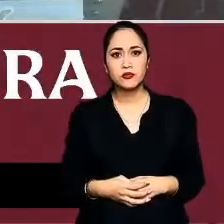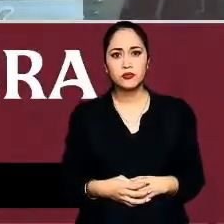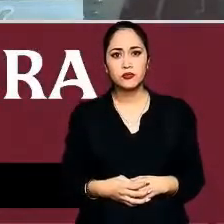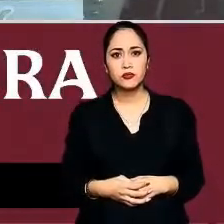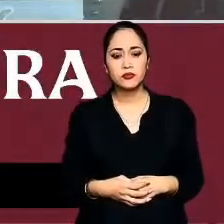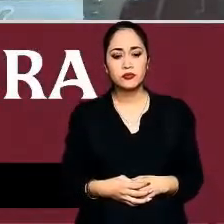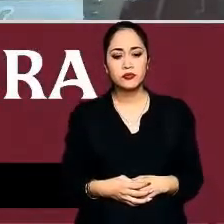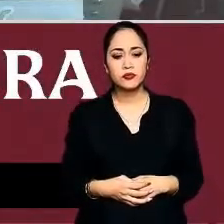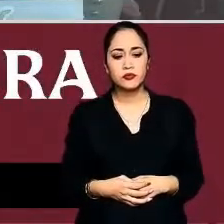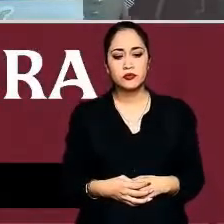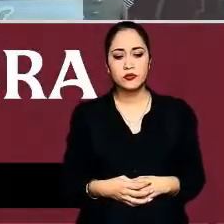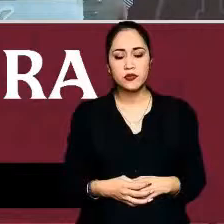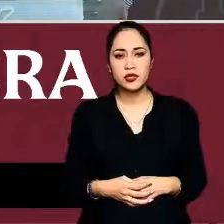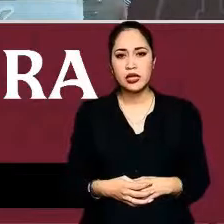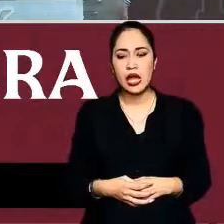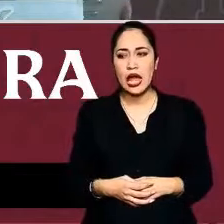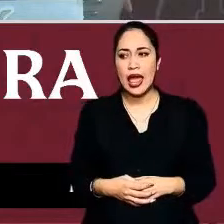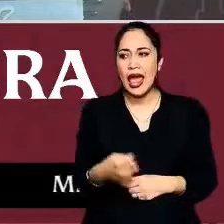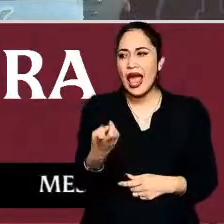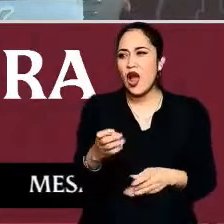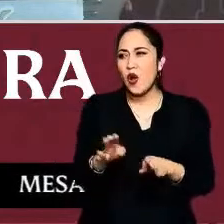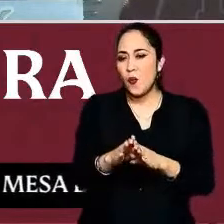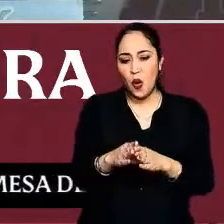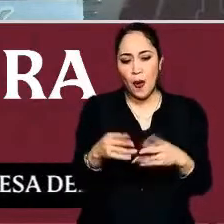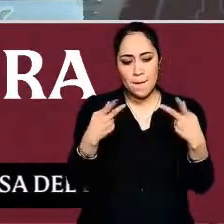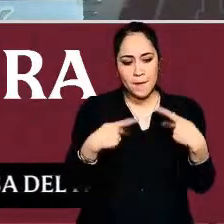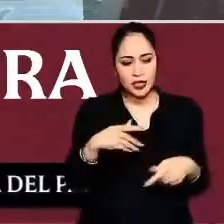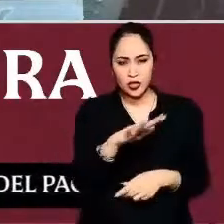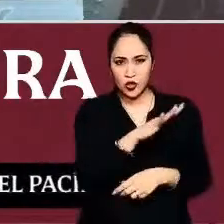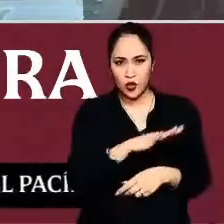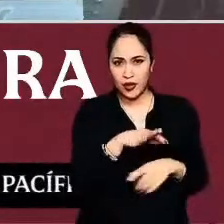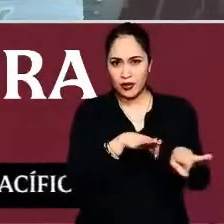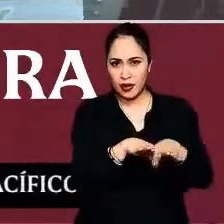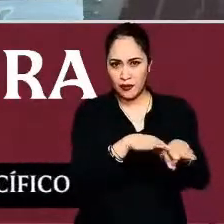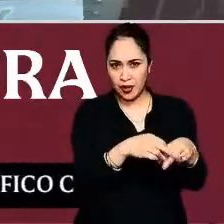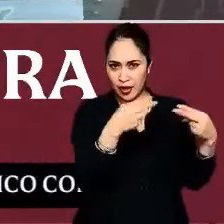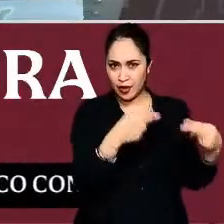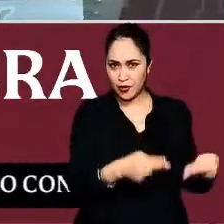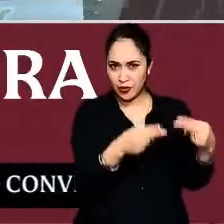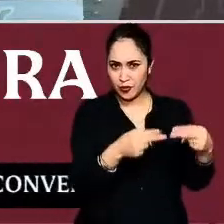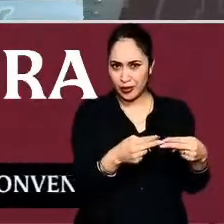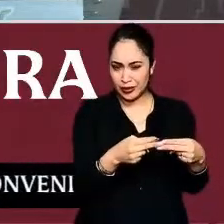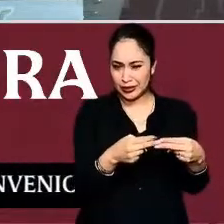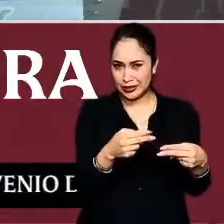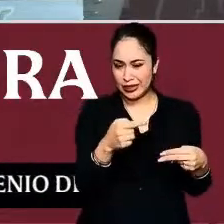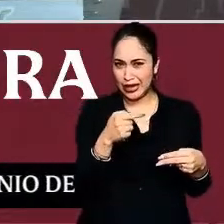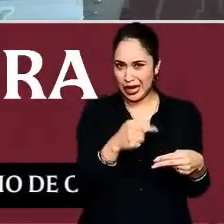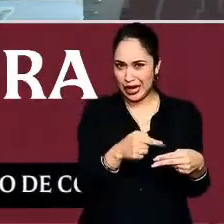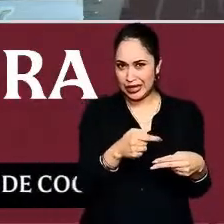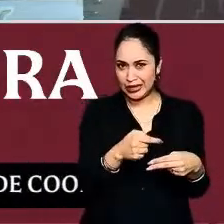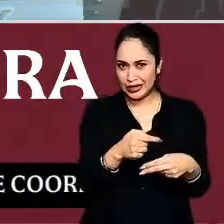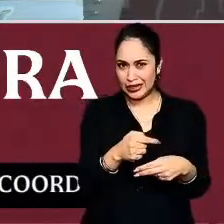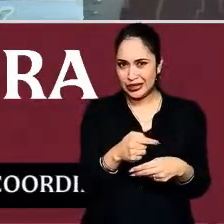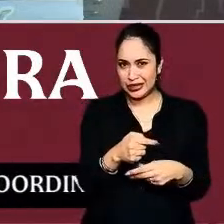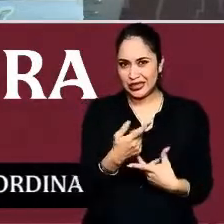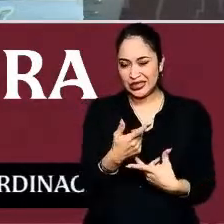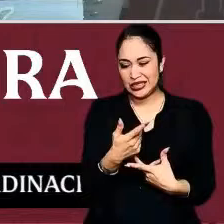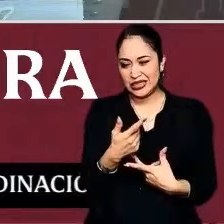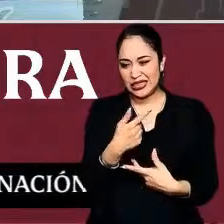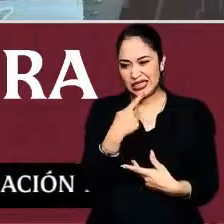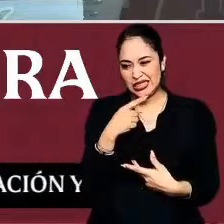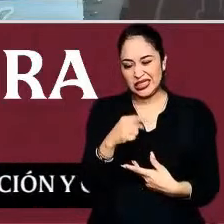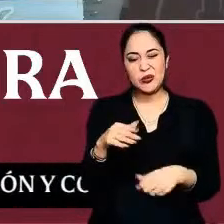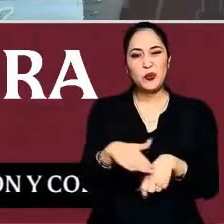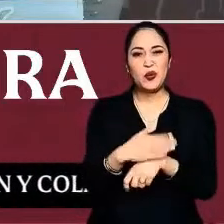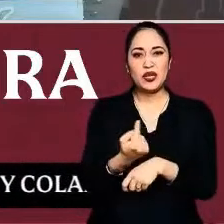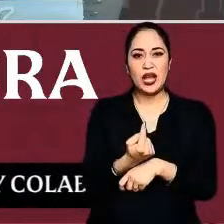Pues casi reclamo social porque los comerciantes se quejan. Hay un juego de azar con un grupo de